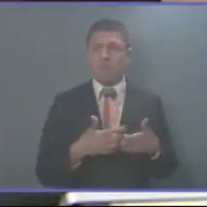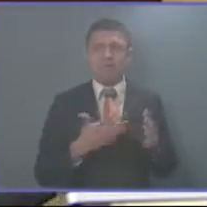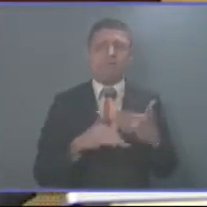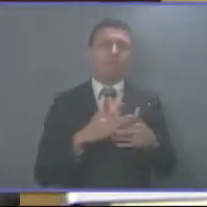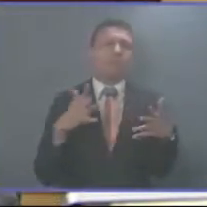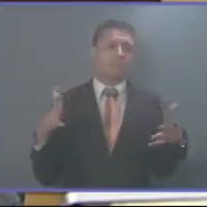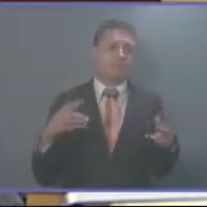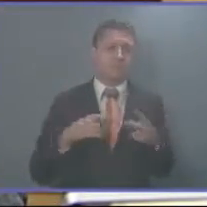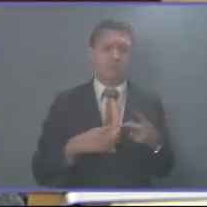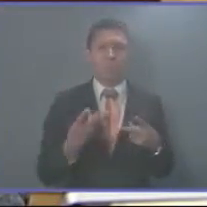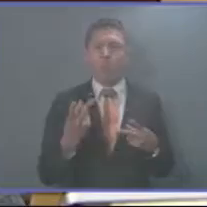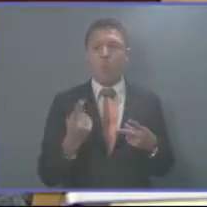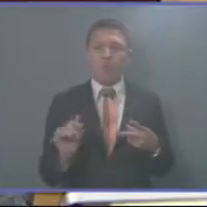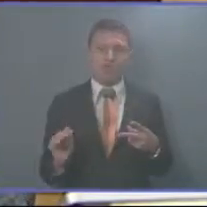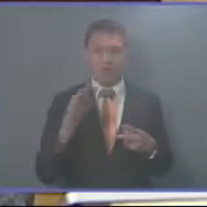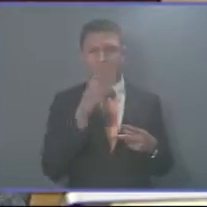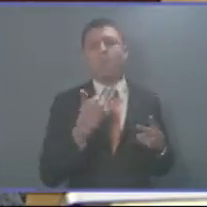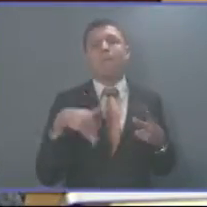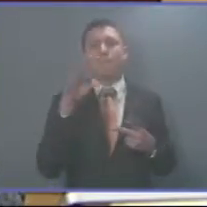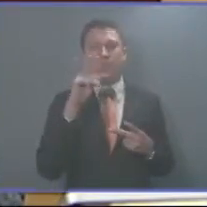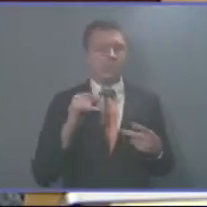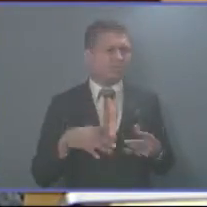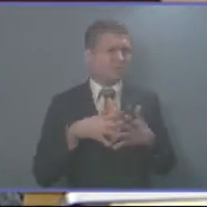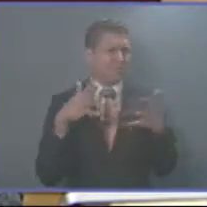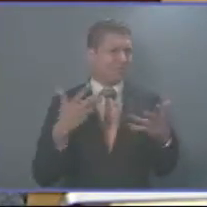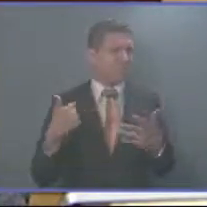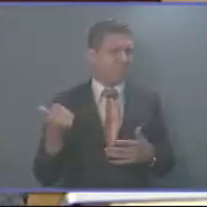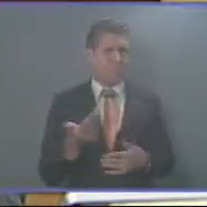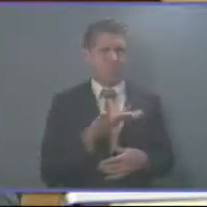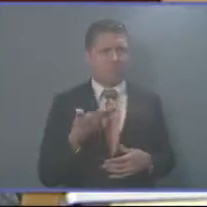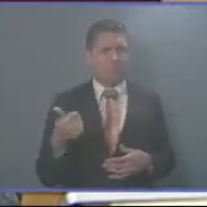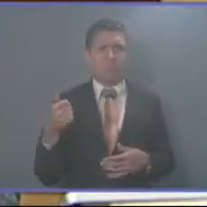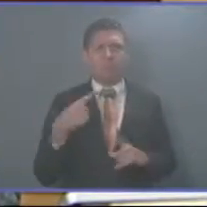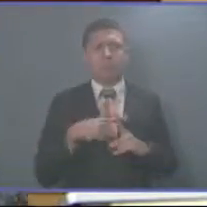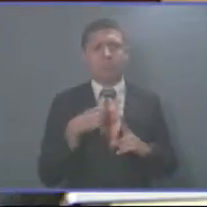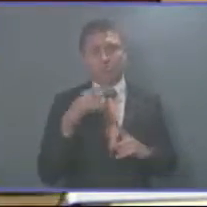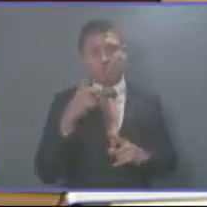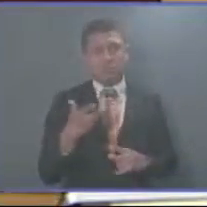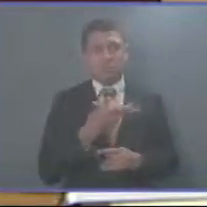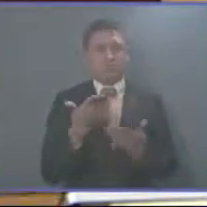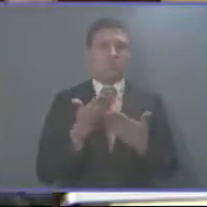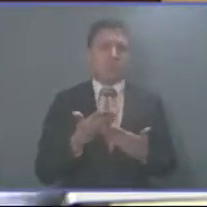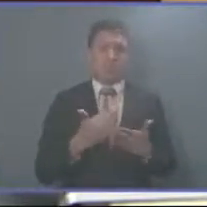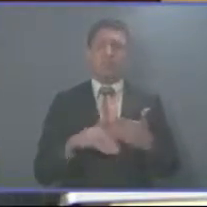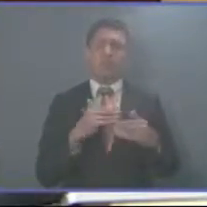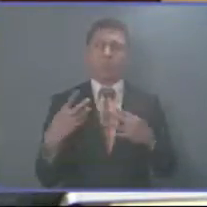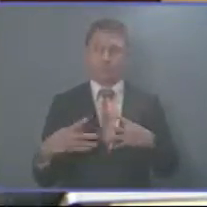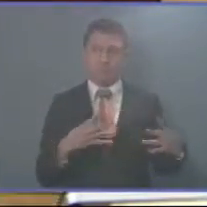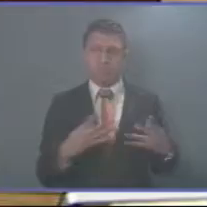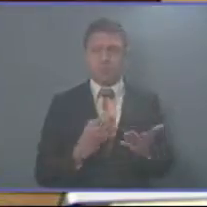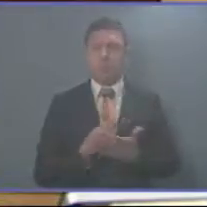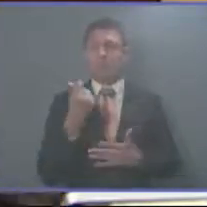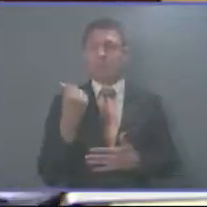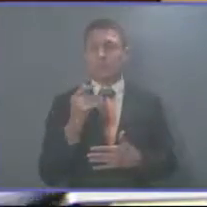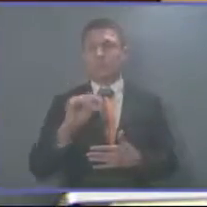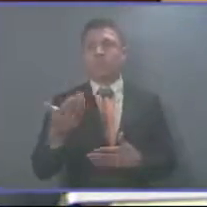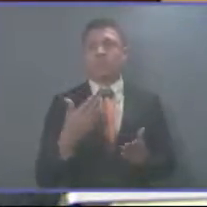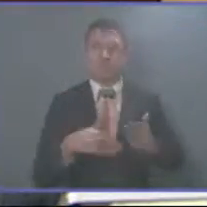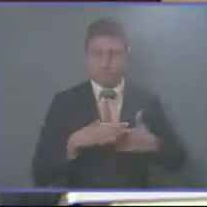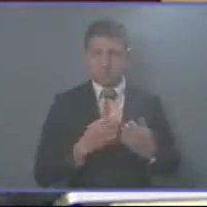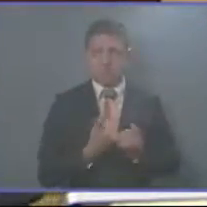aquí están. Y qué bueno que eso haya sucedido, porque significa mayor movilización, mayor